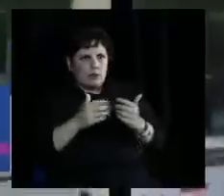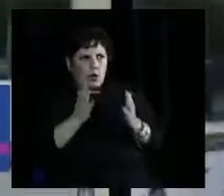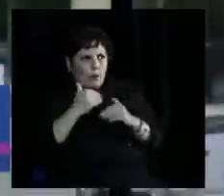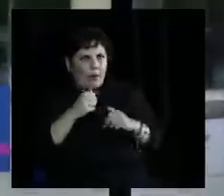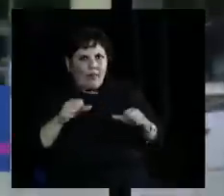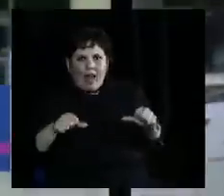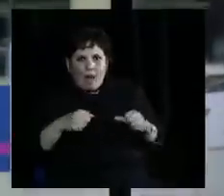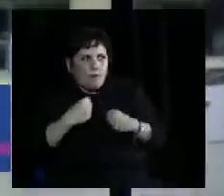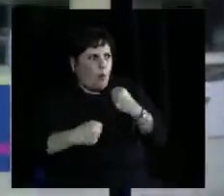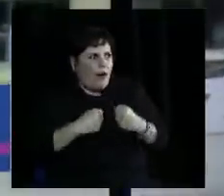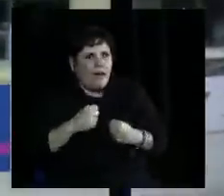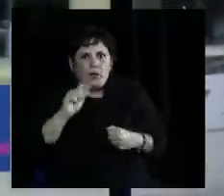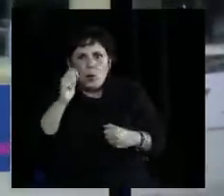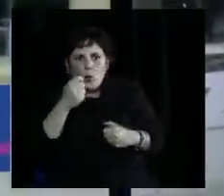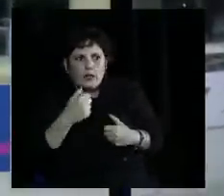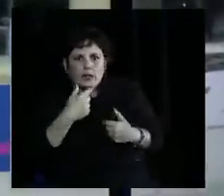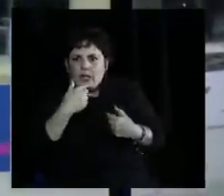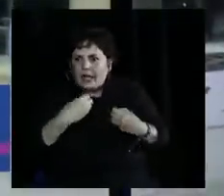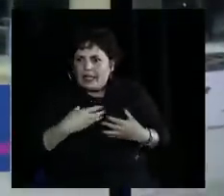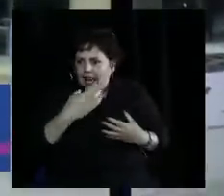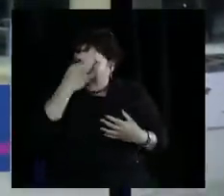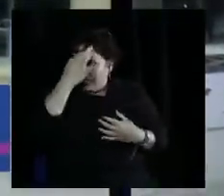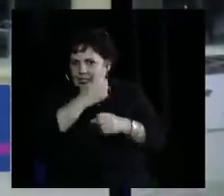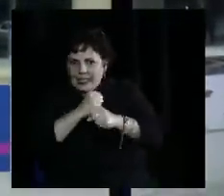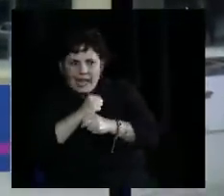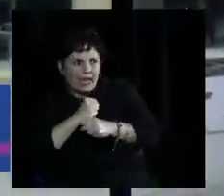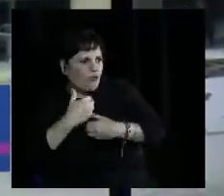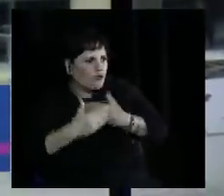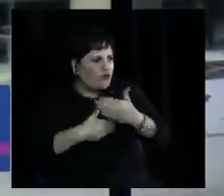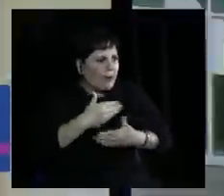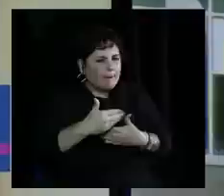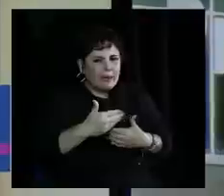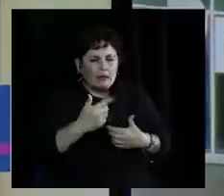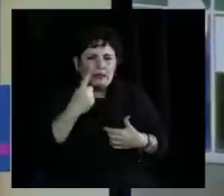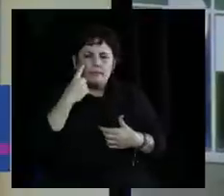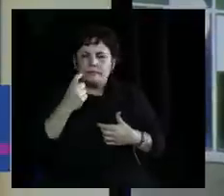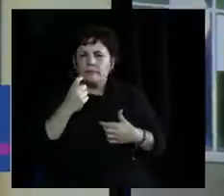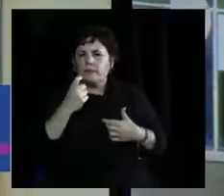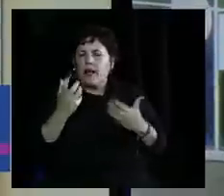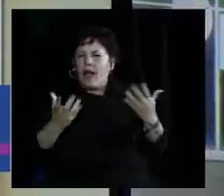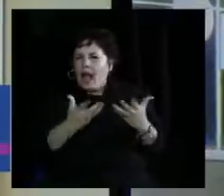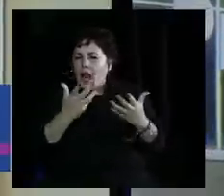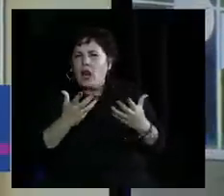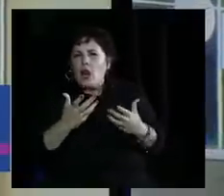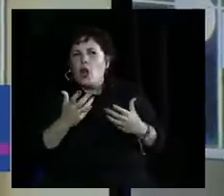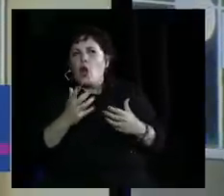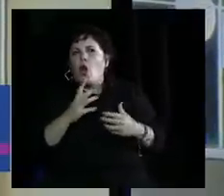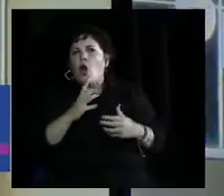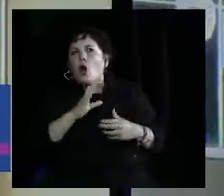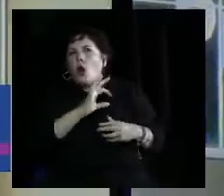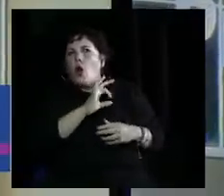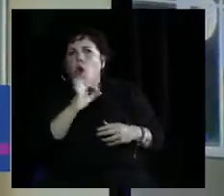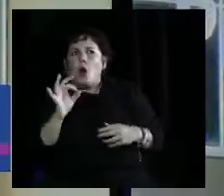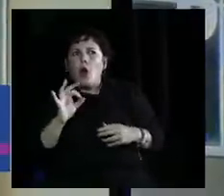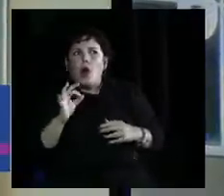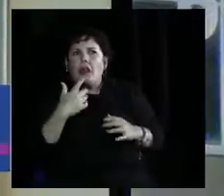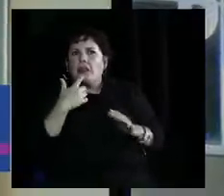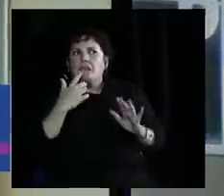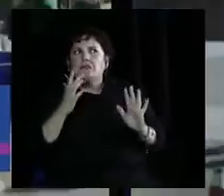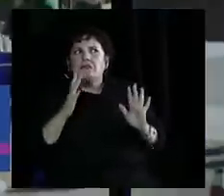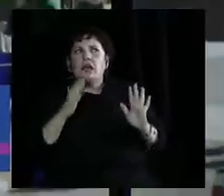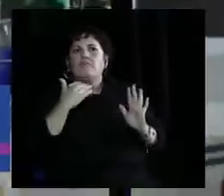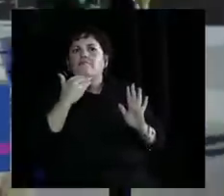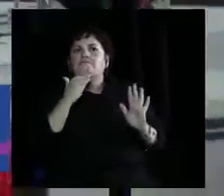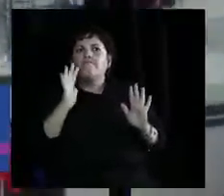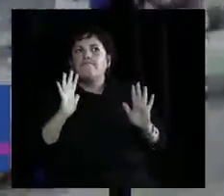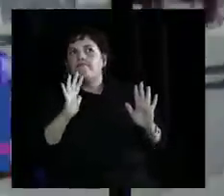acción de UTE, de sus condiciones técnicas, sus condiciones de funcionamiento. ¿Identifican algo por el estilo o dicen no tenemos conjeturas